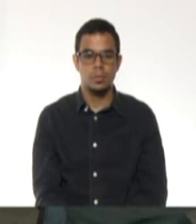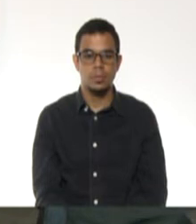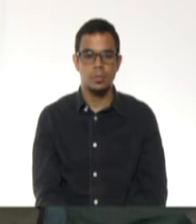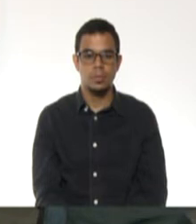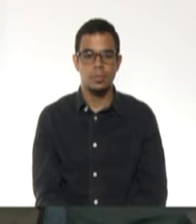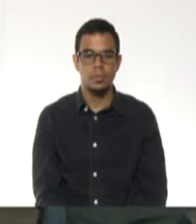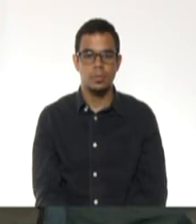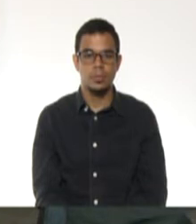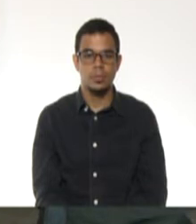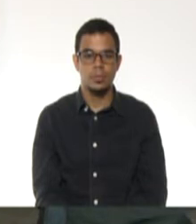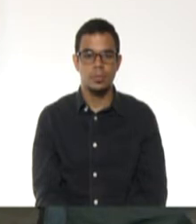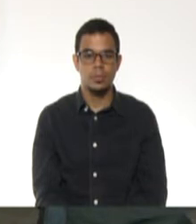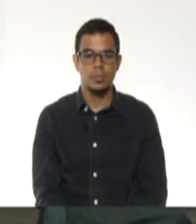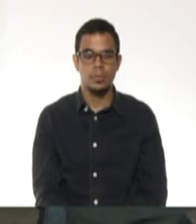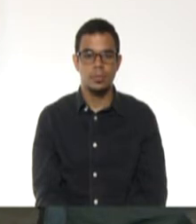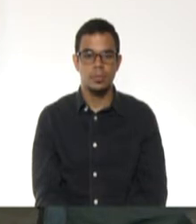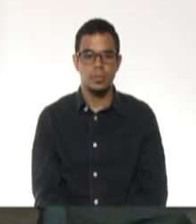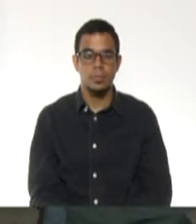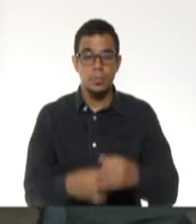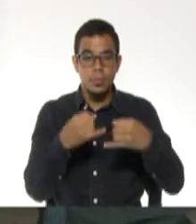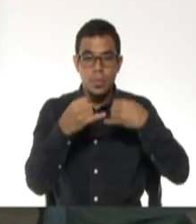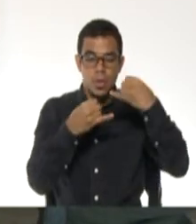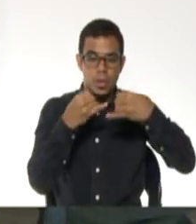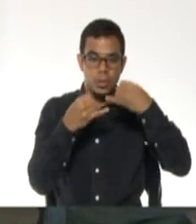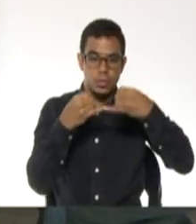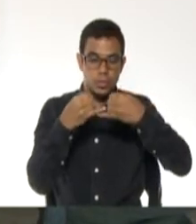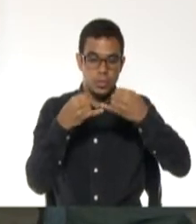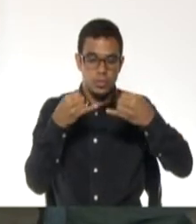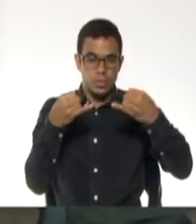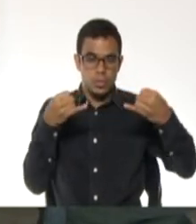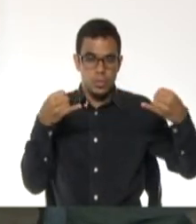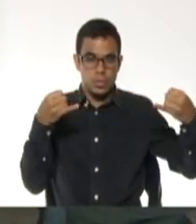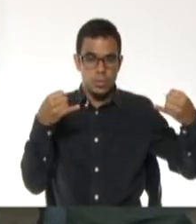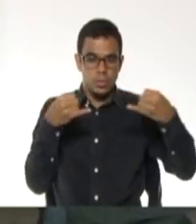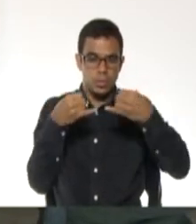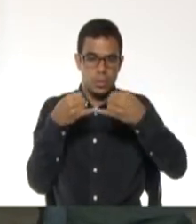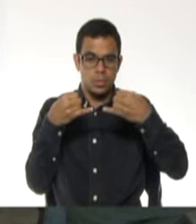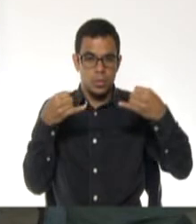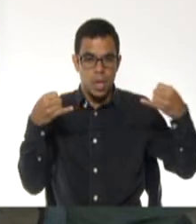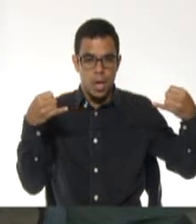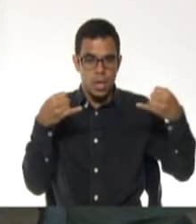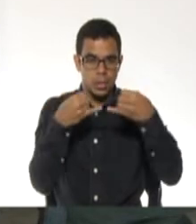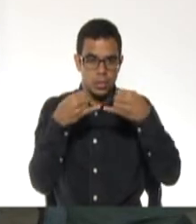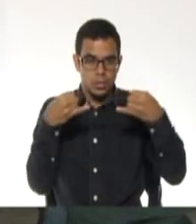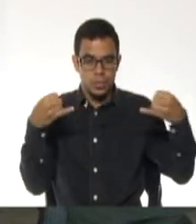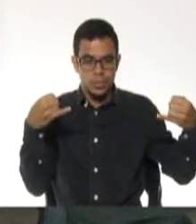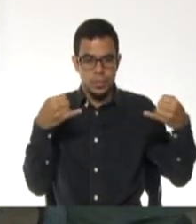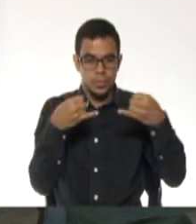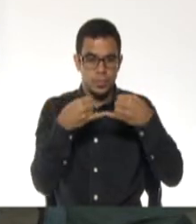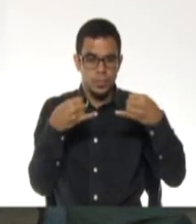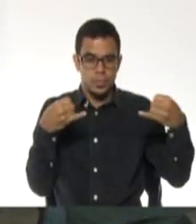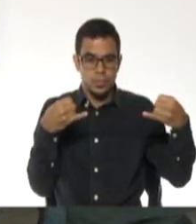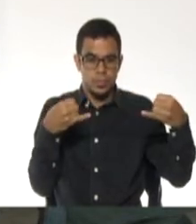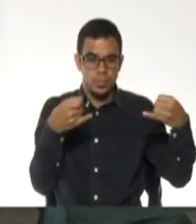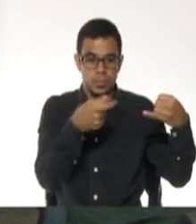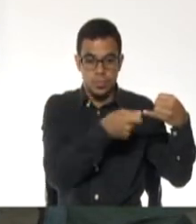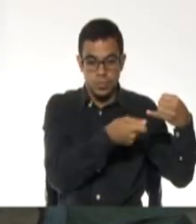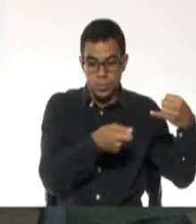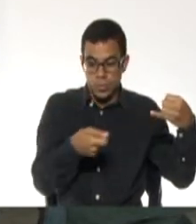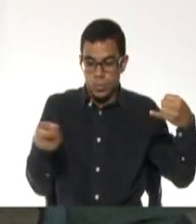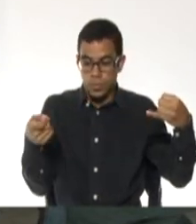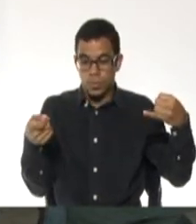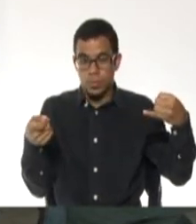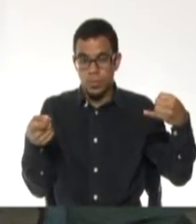el cable y va hacia un interruptor. Del interruptor hacia el portalámparas, el